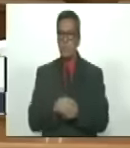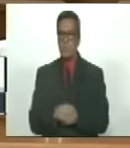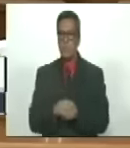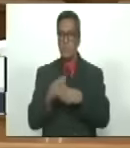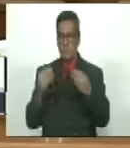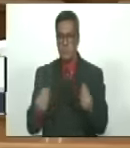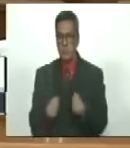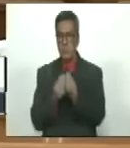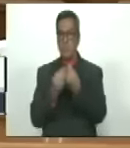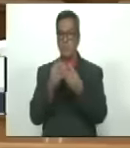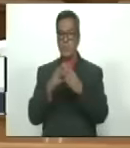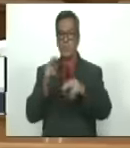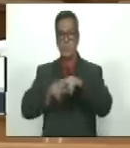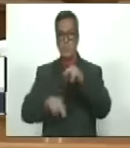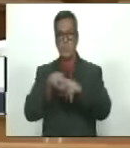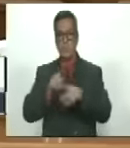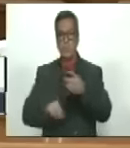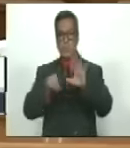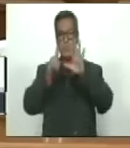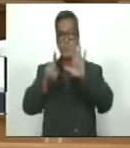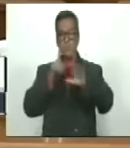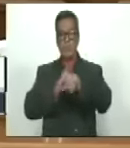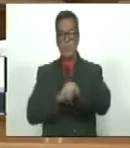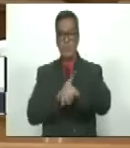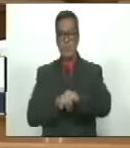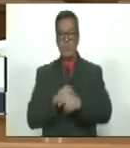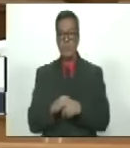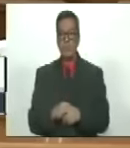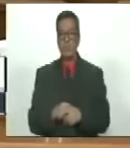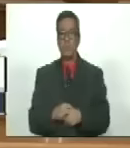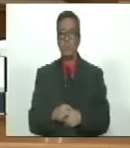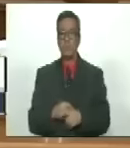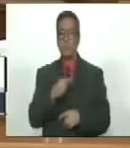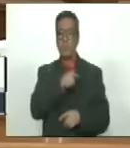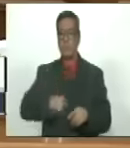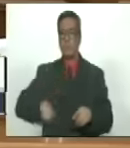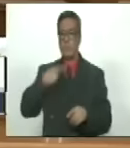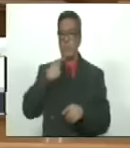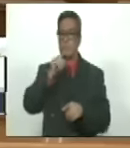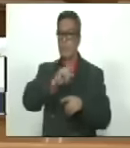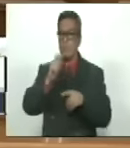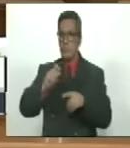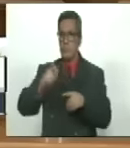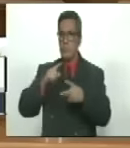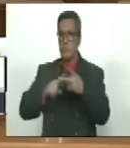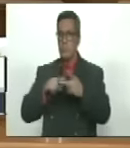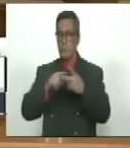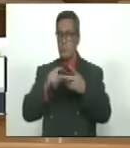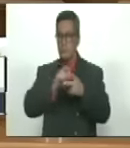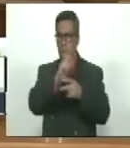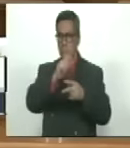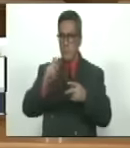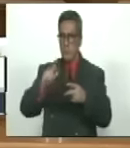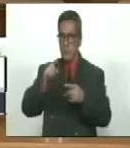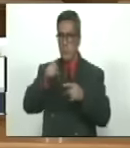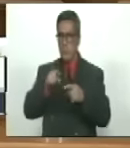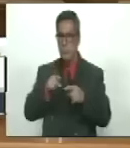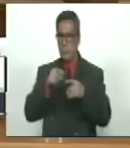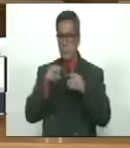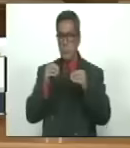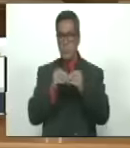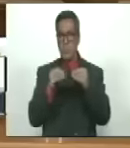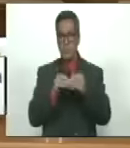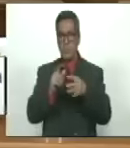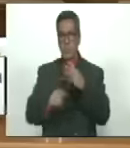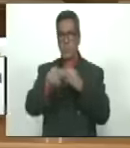En colectivo somos constructores de este 6º momento. El presidente lo dibujó, tenía relación directa, prácticamente relación directa